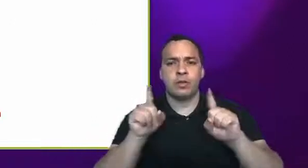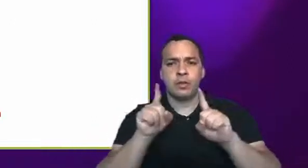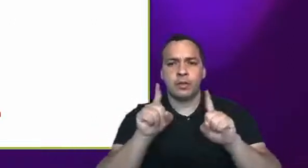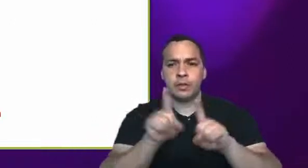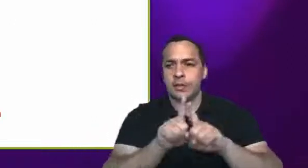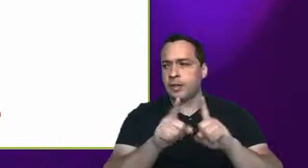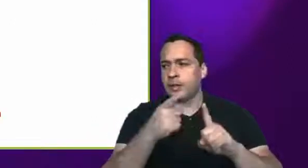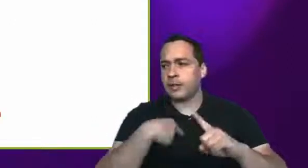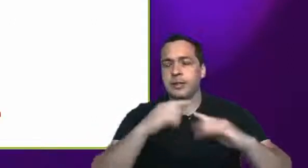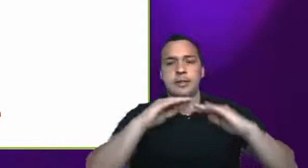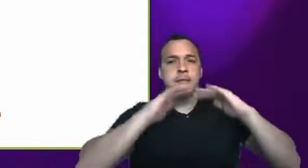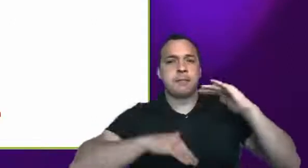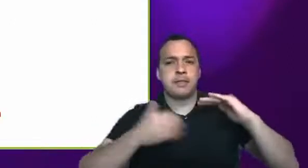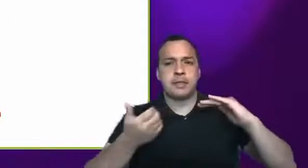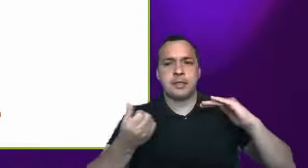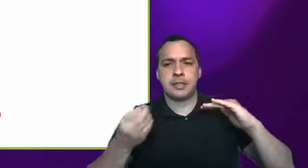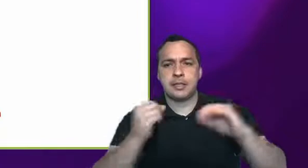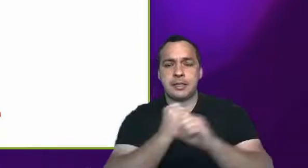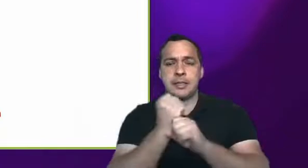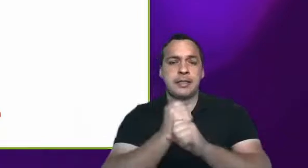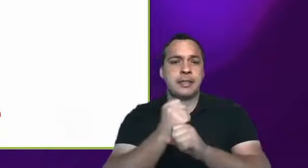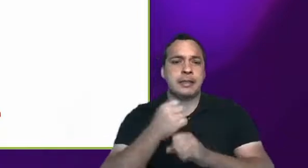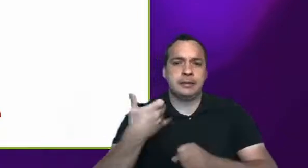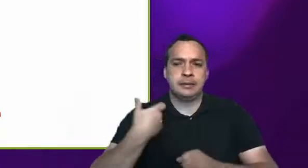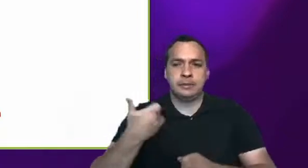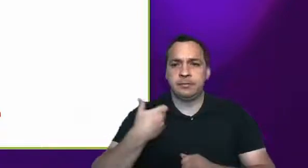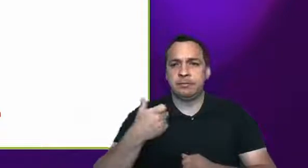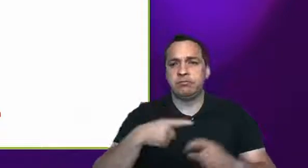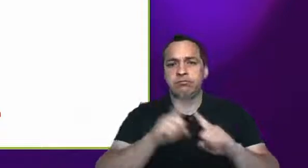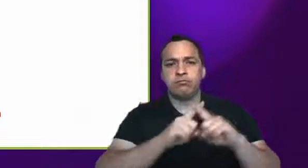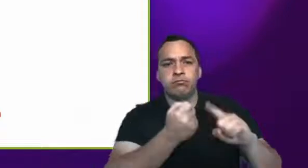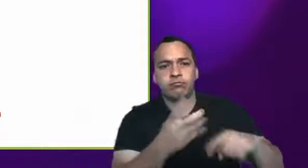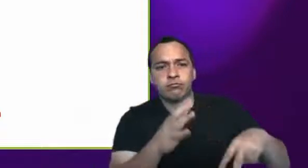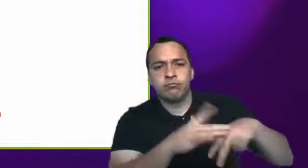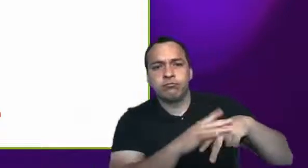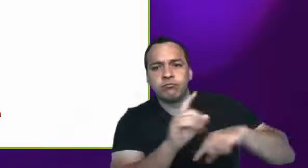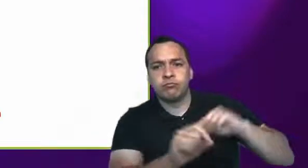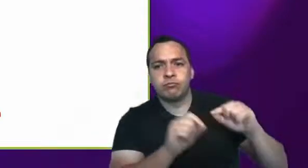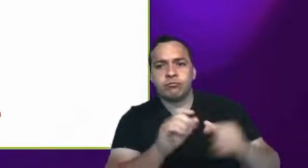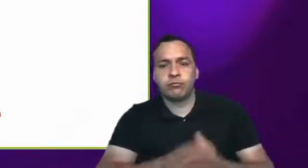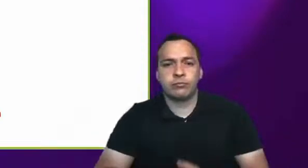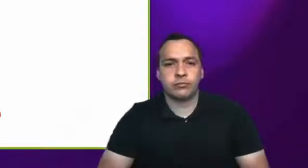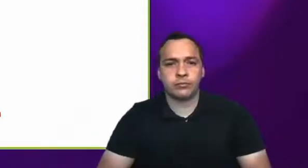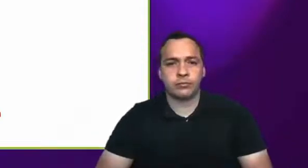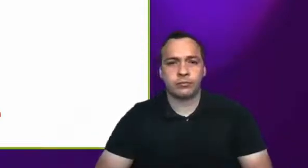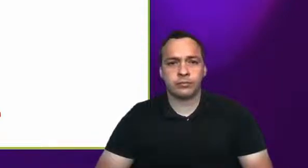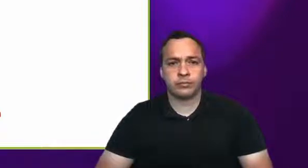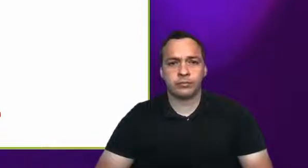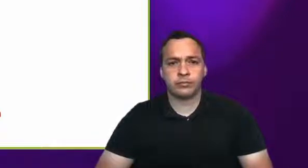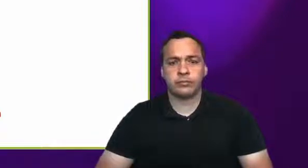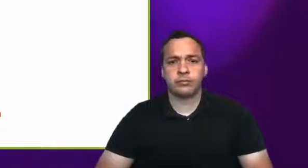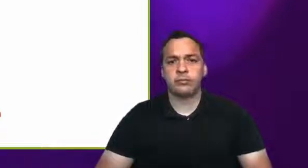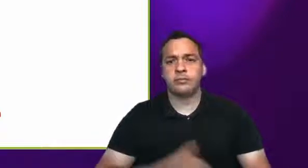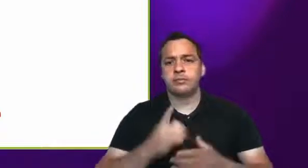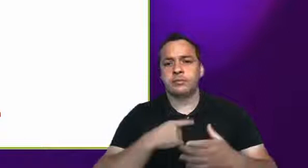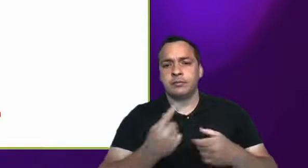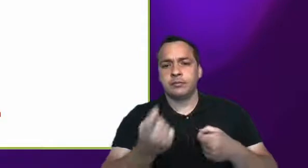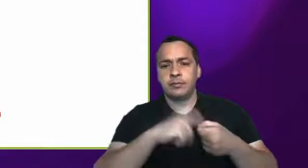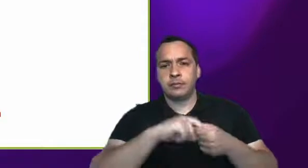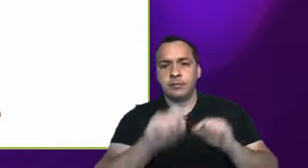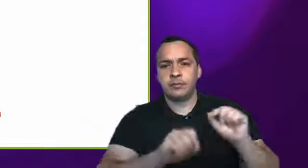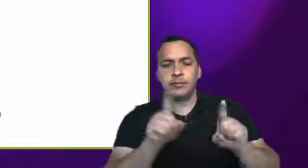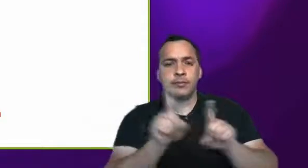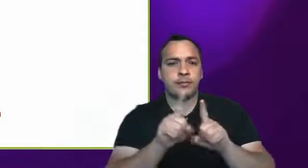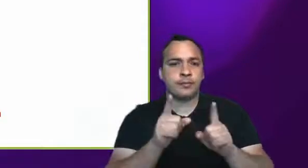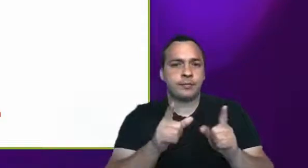años, pacientes en la que la enfermedad del tumor primitivo se extrae antes de la procedura de